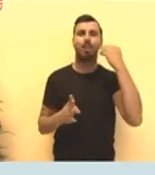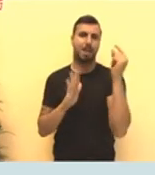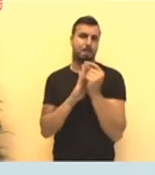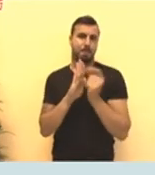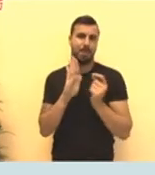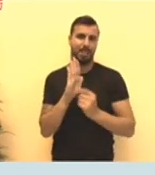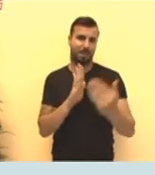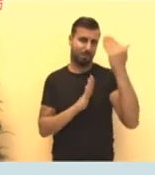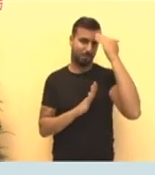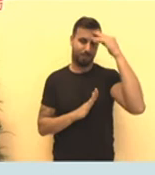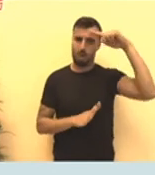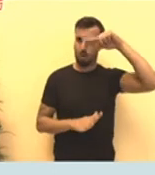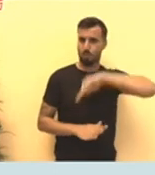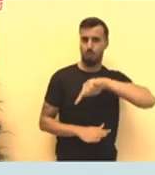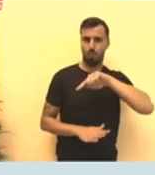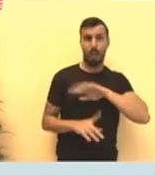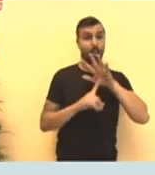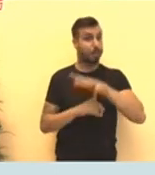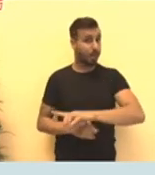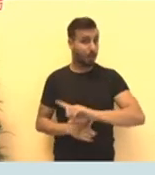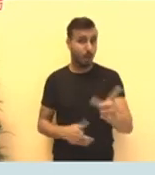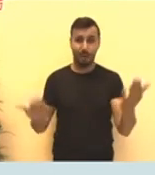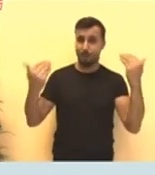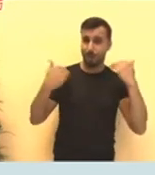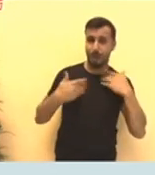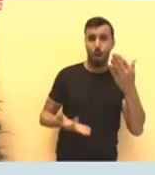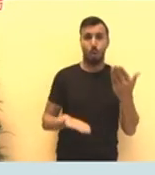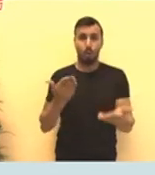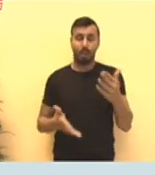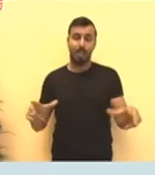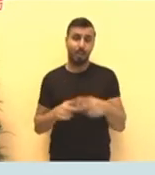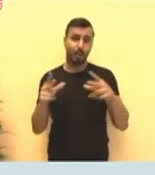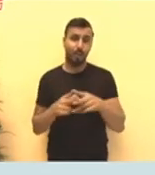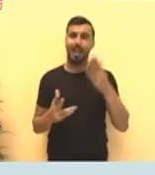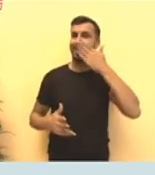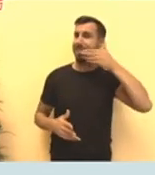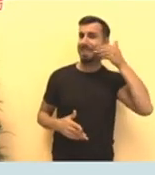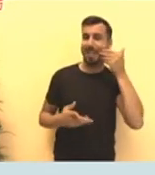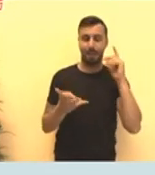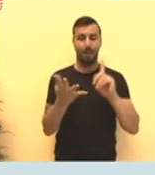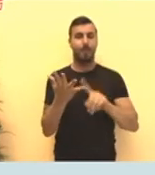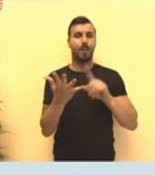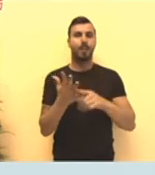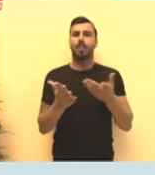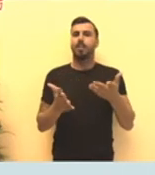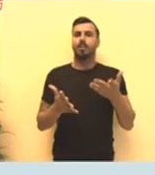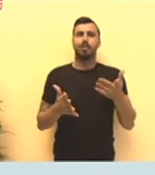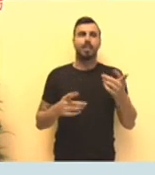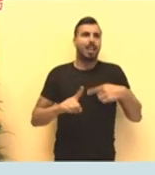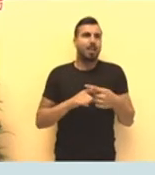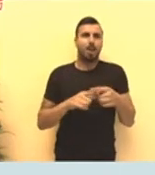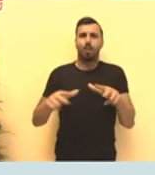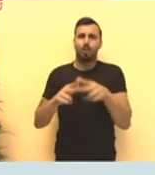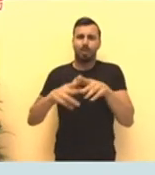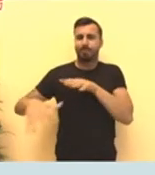en las diferencias, equidad, no discriminación, responsabilidad, justicia social, dignidad, el motor de nuestro activismo social, de